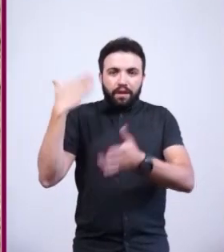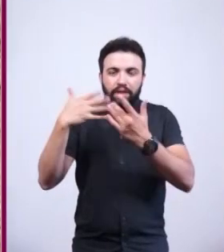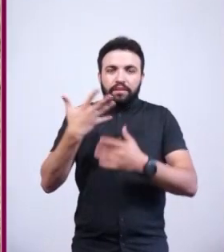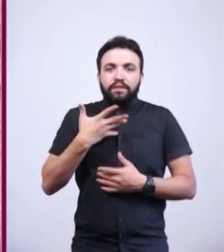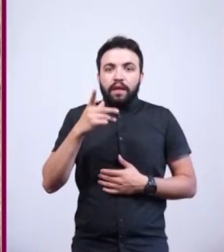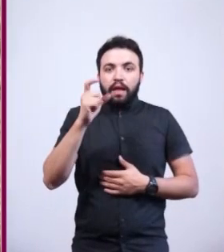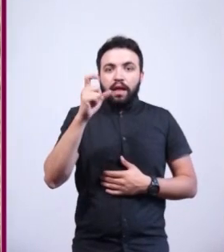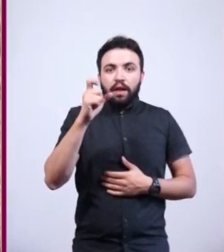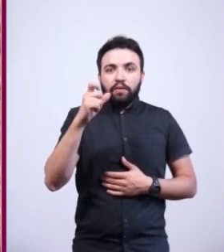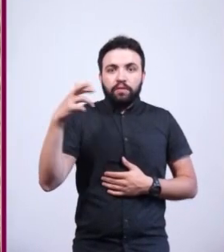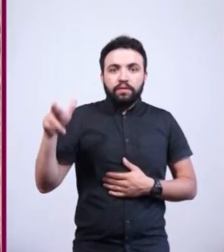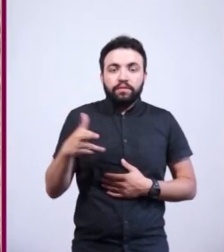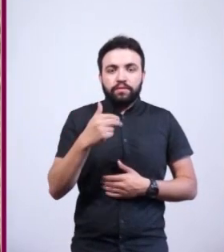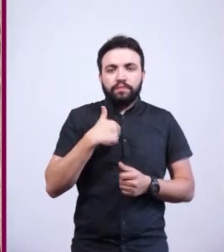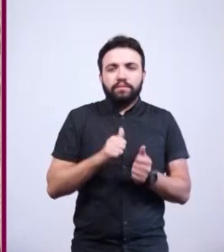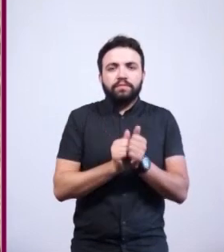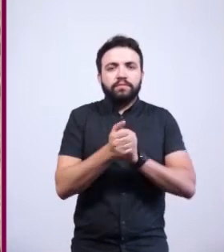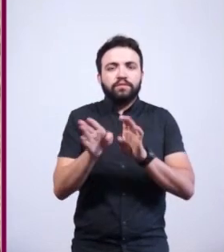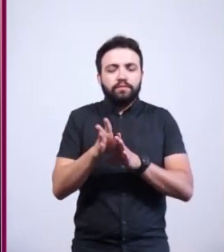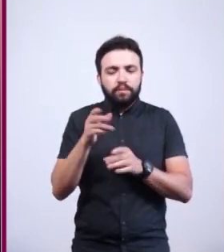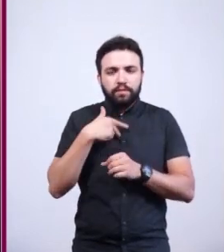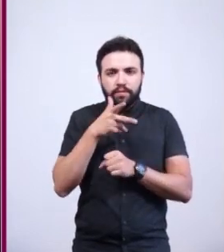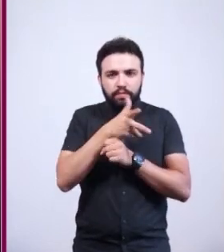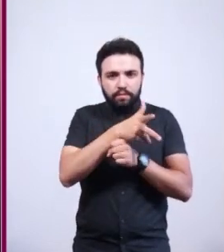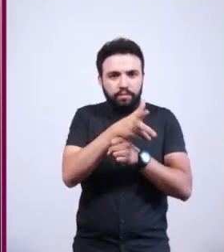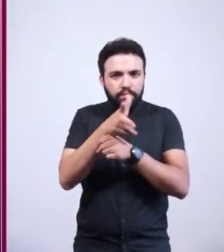agua empecé a filmar y a hacer dibujos.